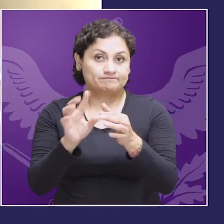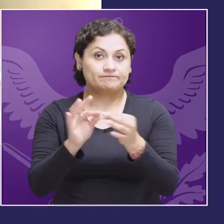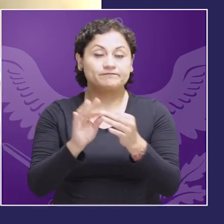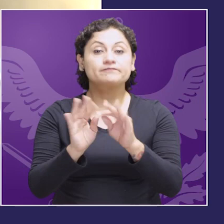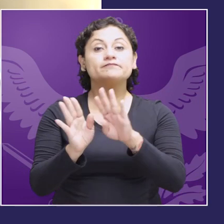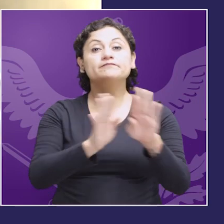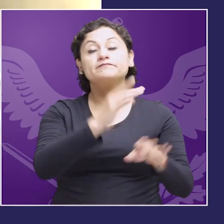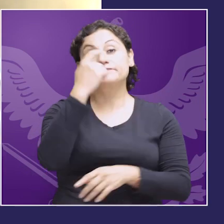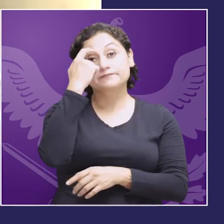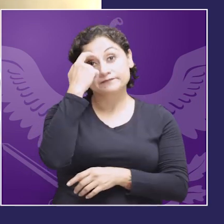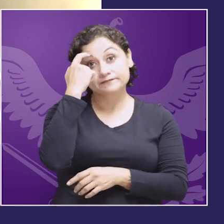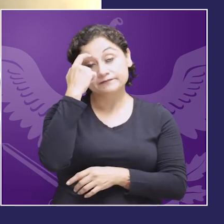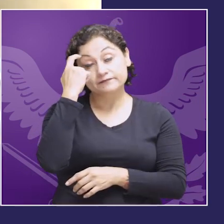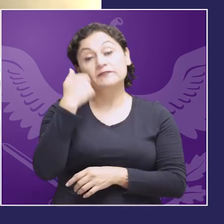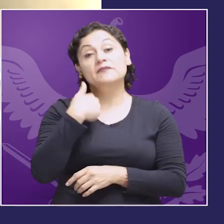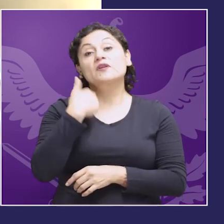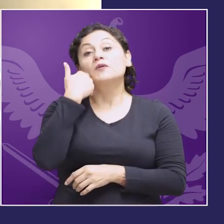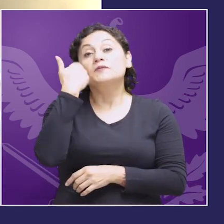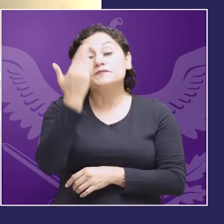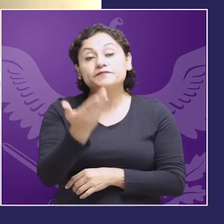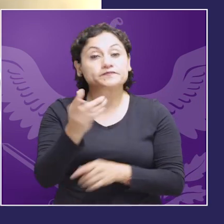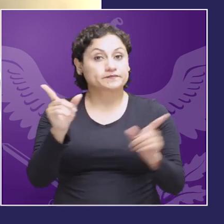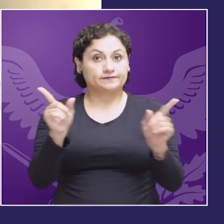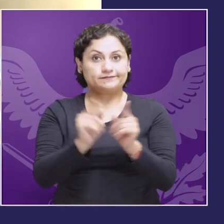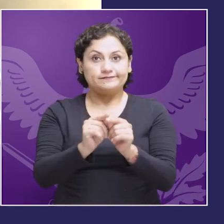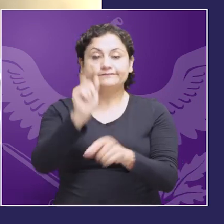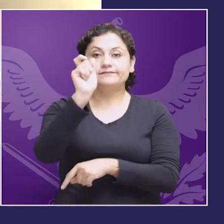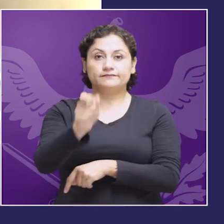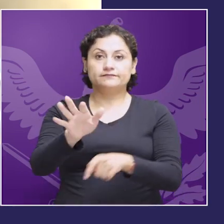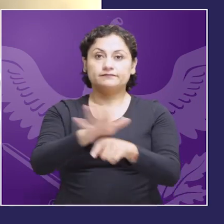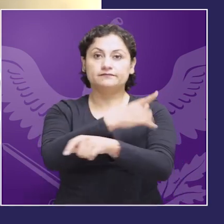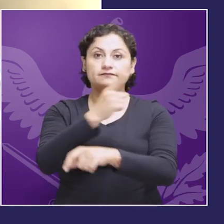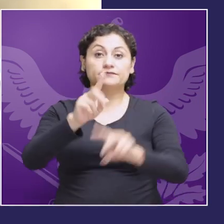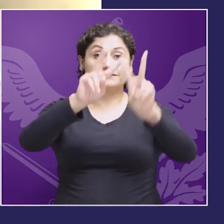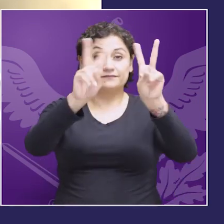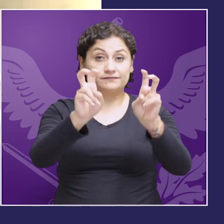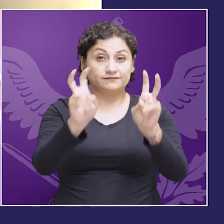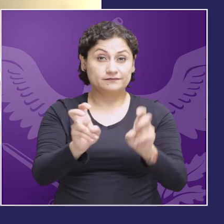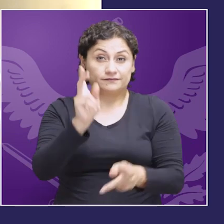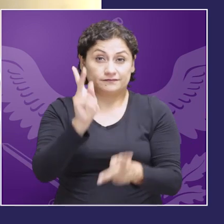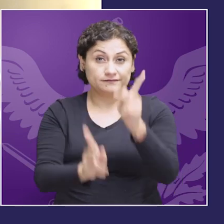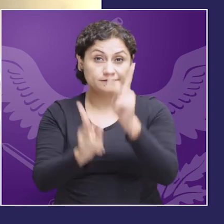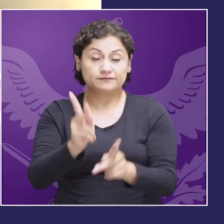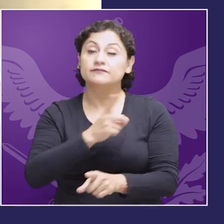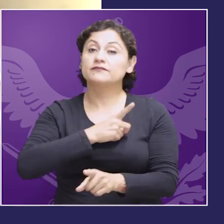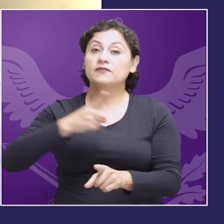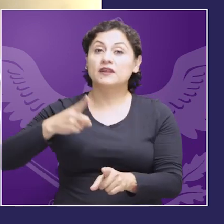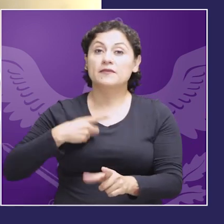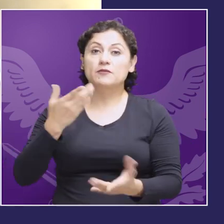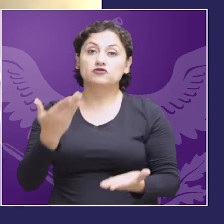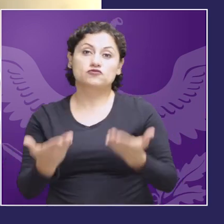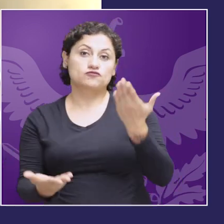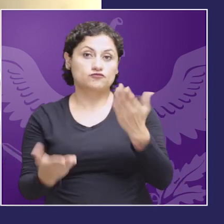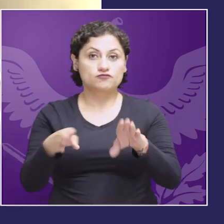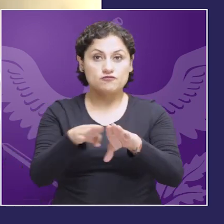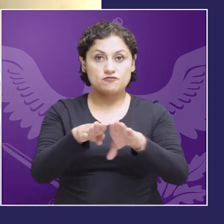es un poquitito este tema. Miren, yo quería un poco reconocer también, porque cuando hablamos de todos estos temas